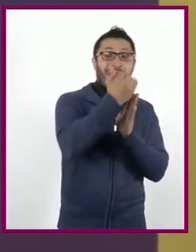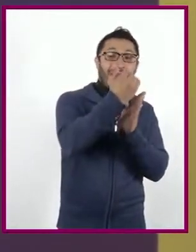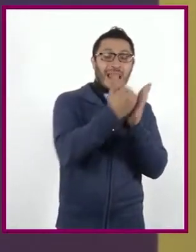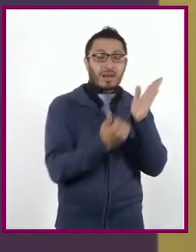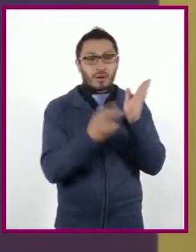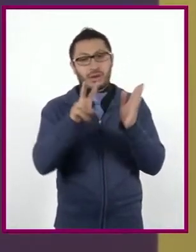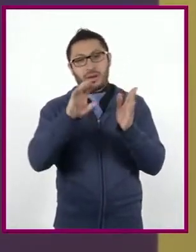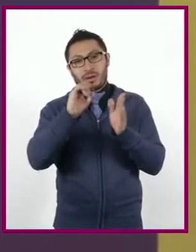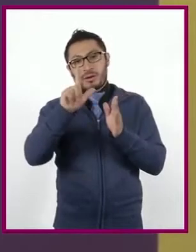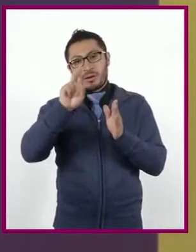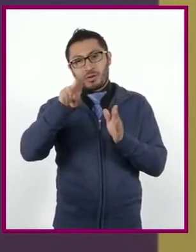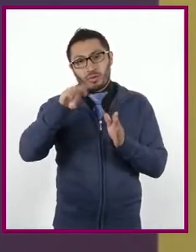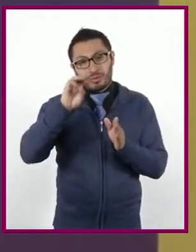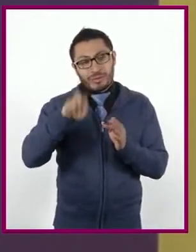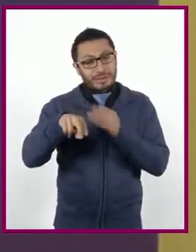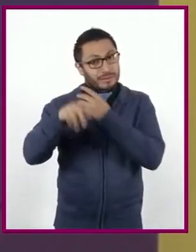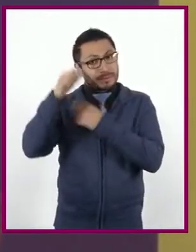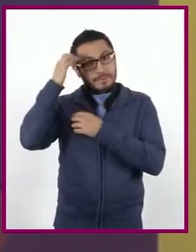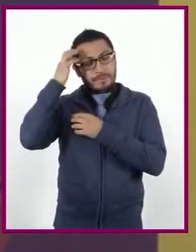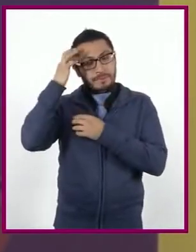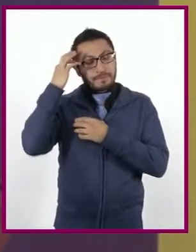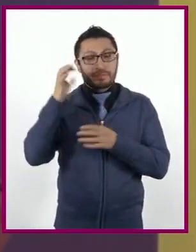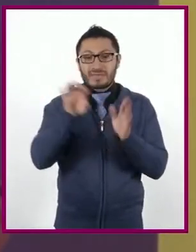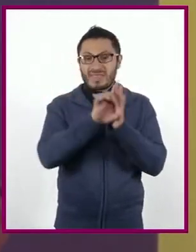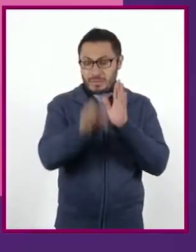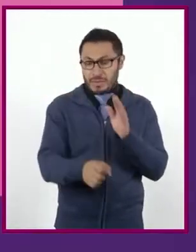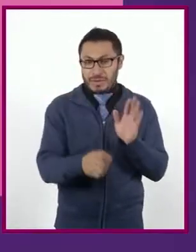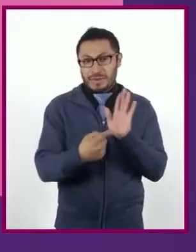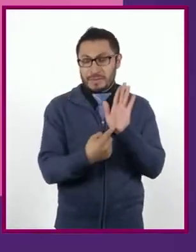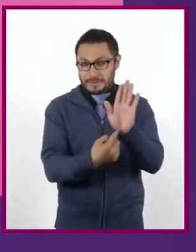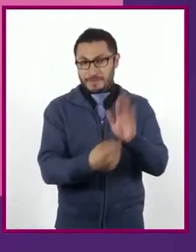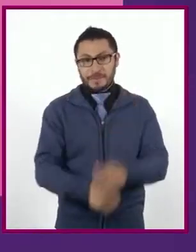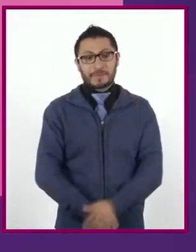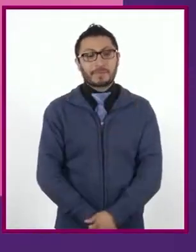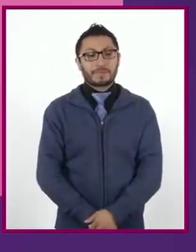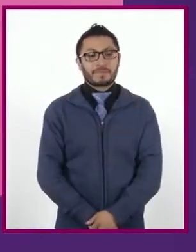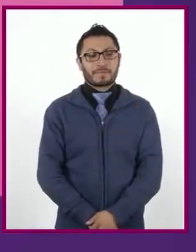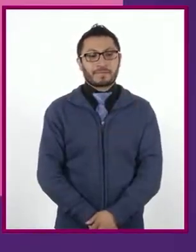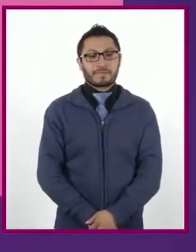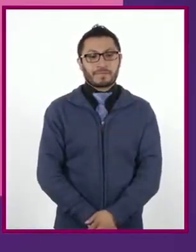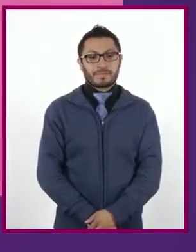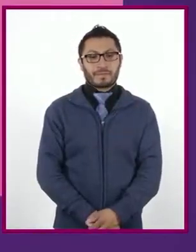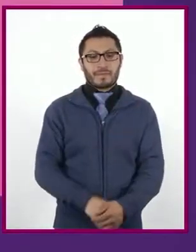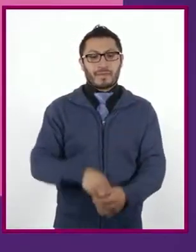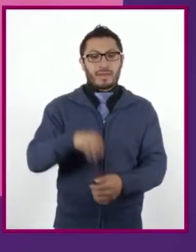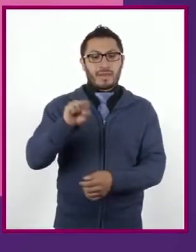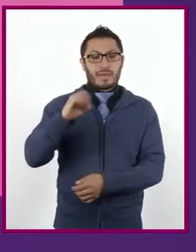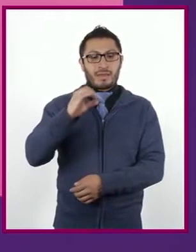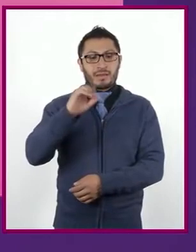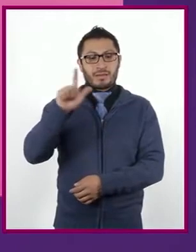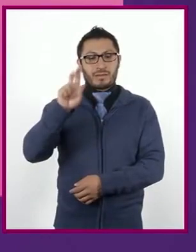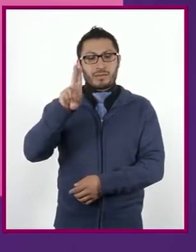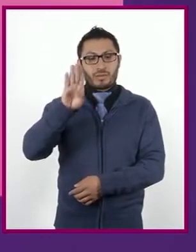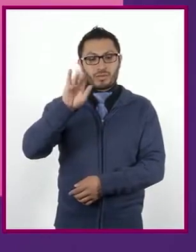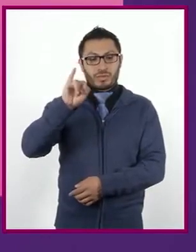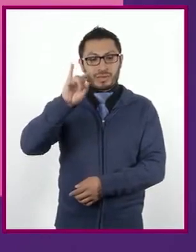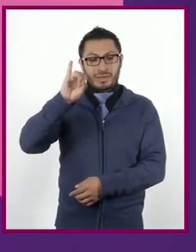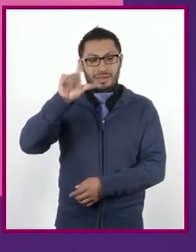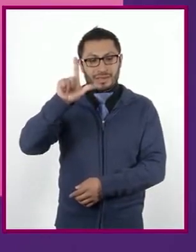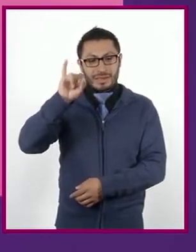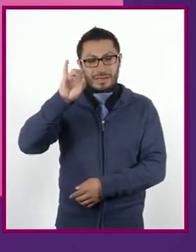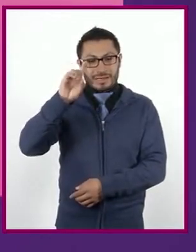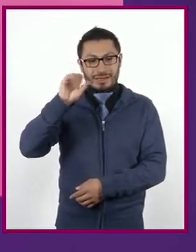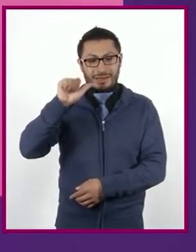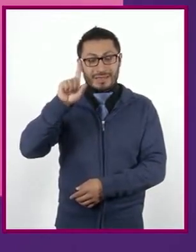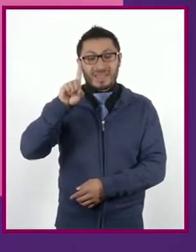Veamos algunos ejemplos de las propiedades intensivas. La solubilidad. La solubilidad es la capacidad que